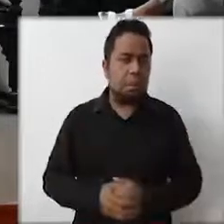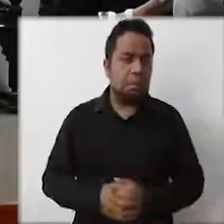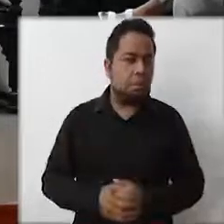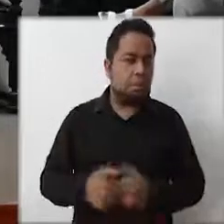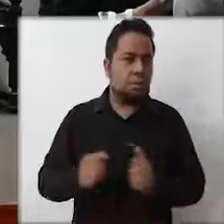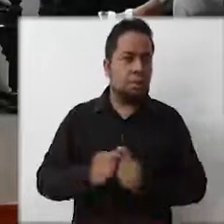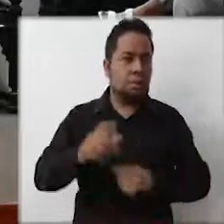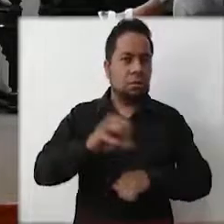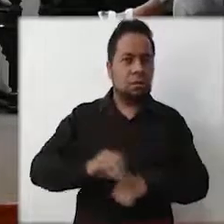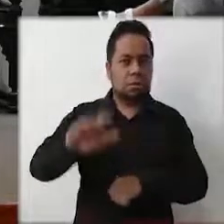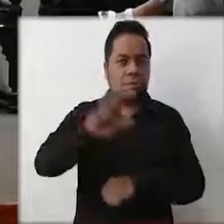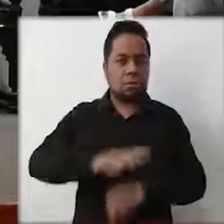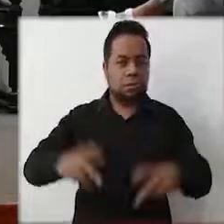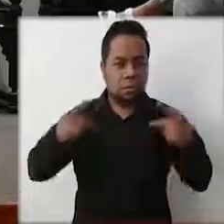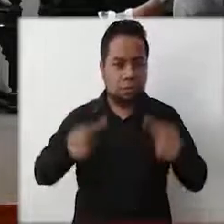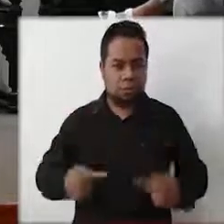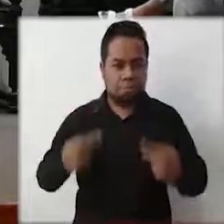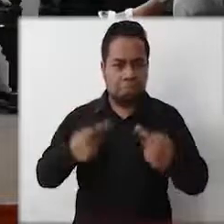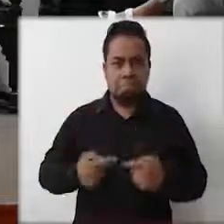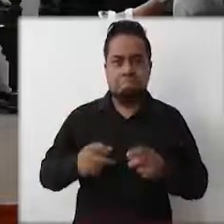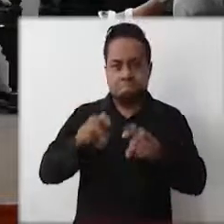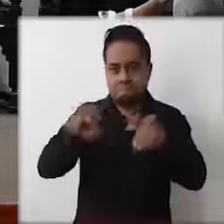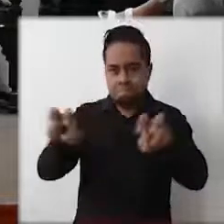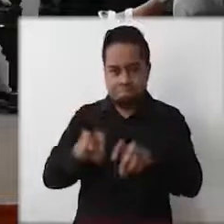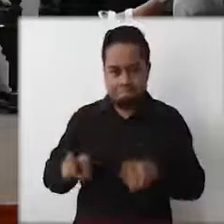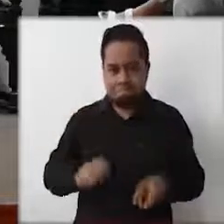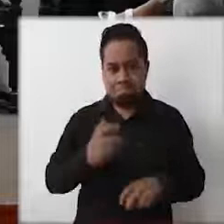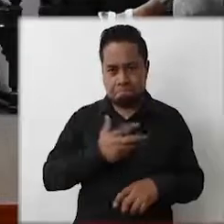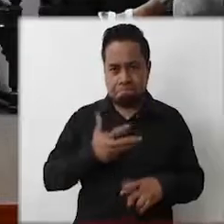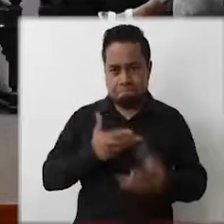Rosas, los regidores, ¿quién más? Deyanira.